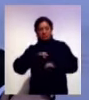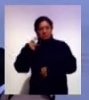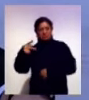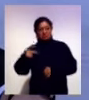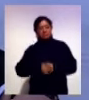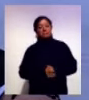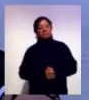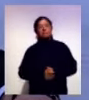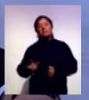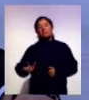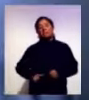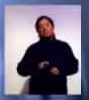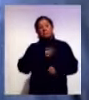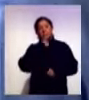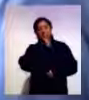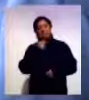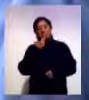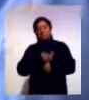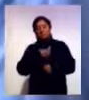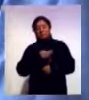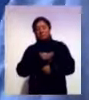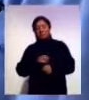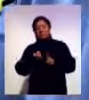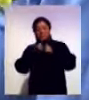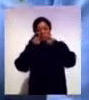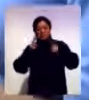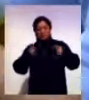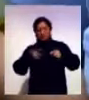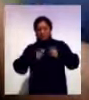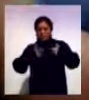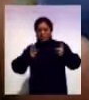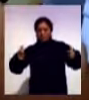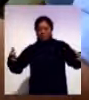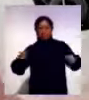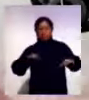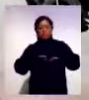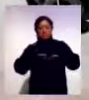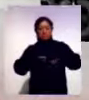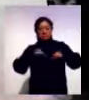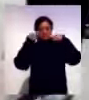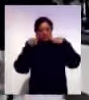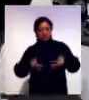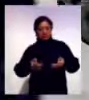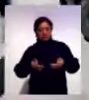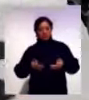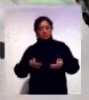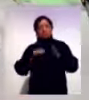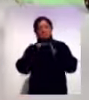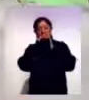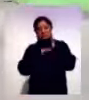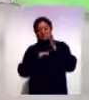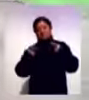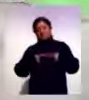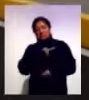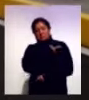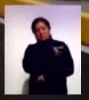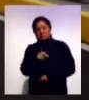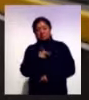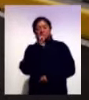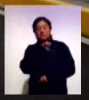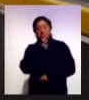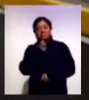que el momento actual que vive el estado en materia de desarrollo económico, generación de empleo formal y reducción de la pobreza hace de Tlaxcala